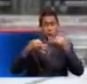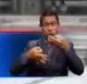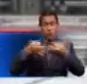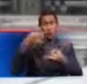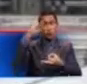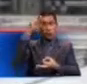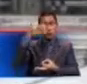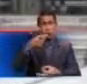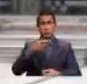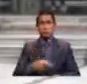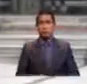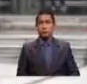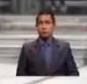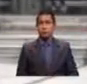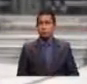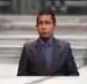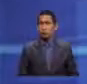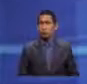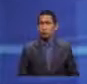el Parlamento ecuatoriano.